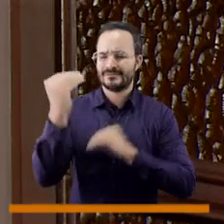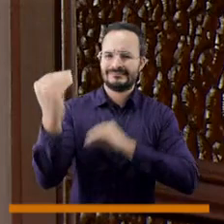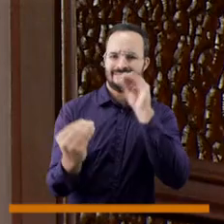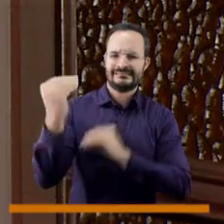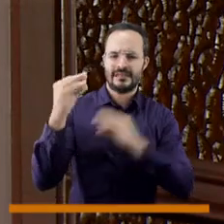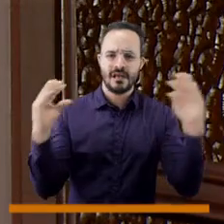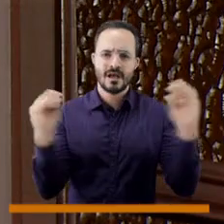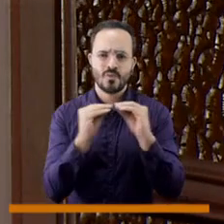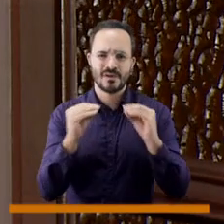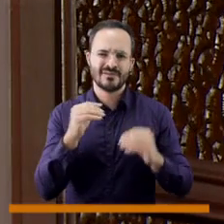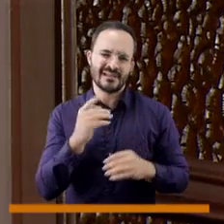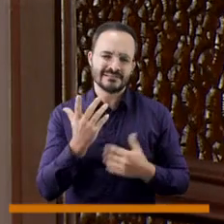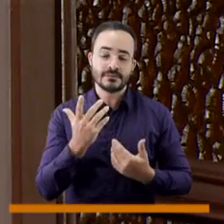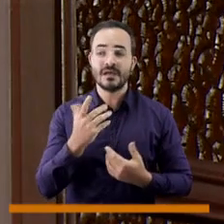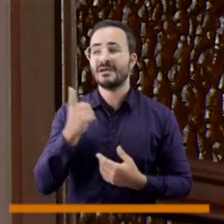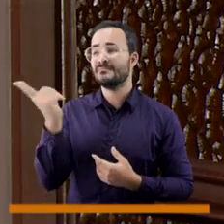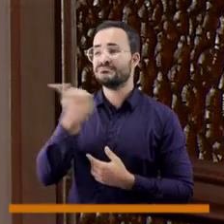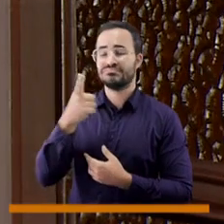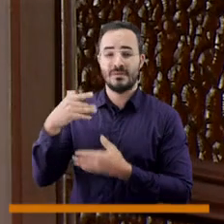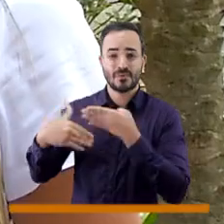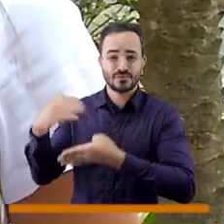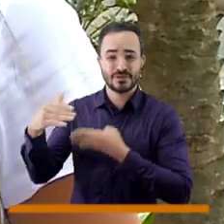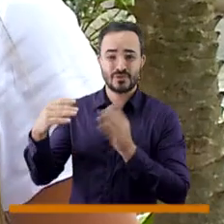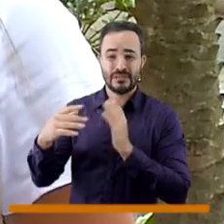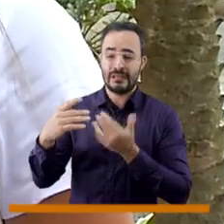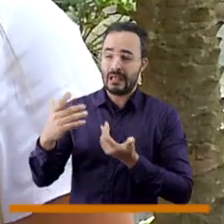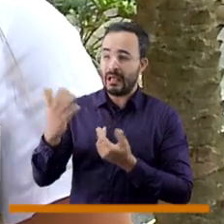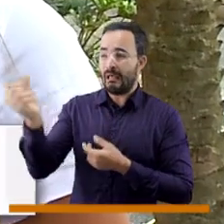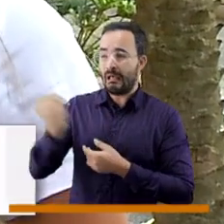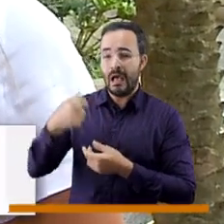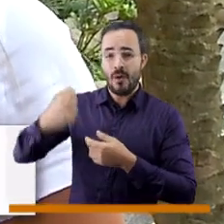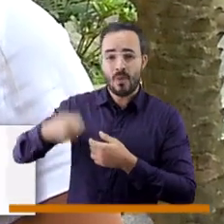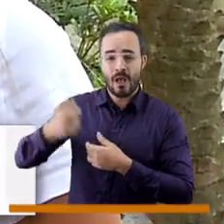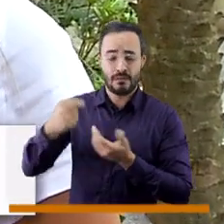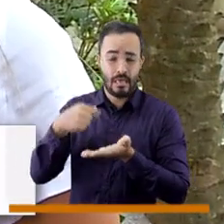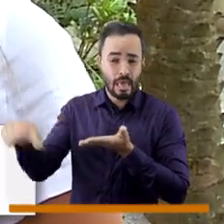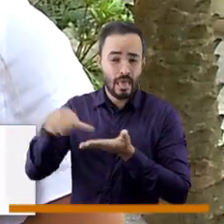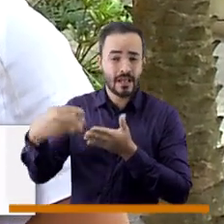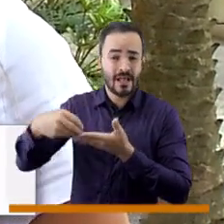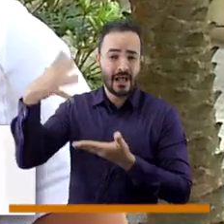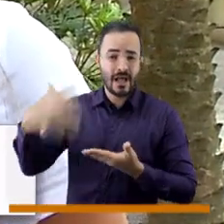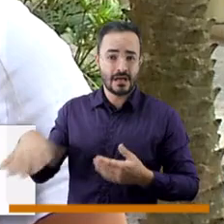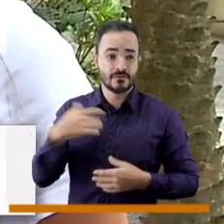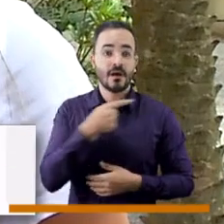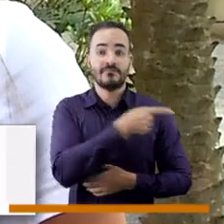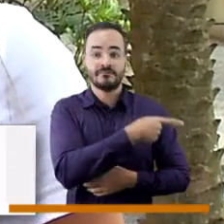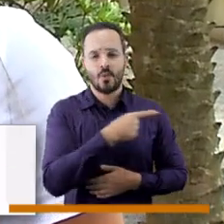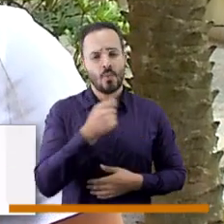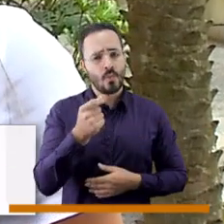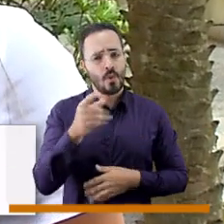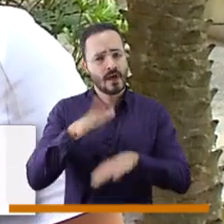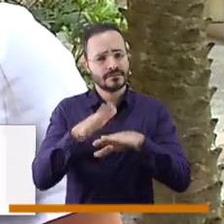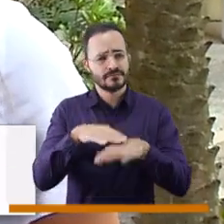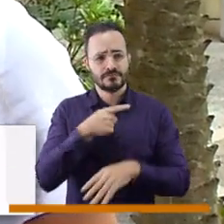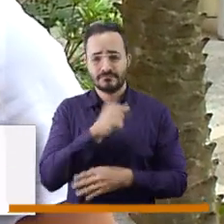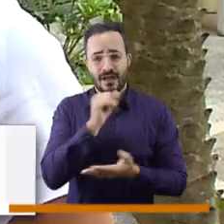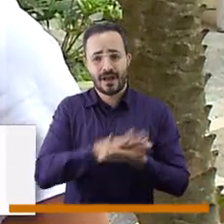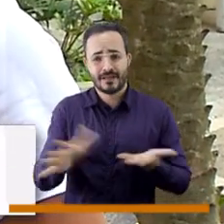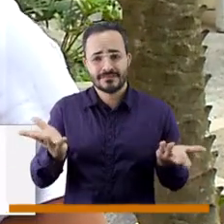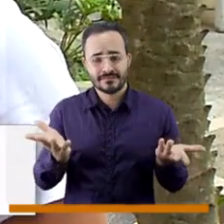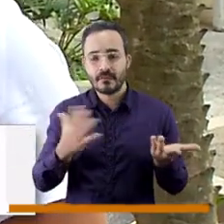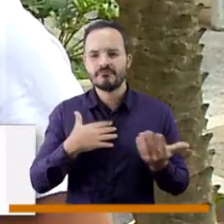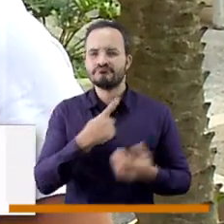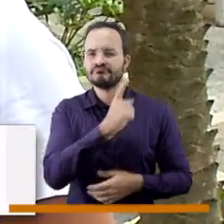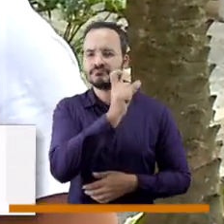judiciales costosos y desgastantes. Este servicio es totalmente gratuito y para hablar más de esto estamos con su coordinadora Luz